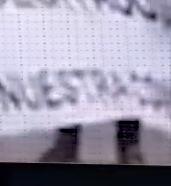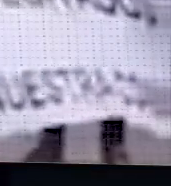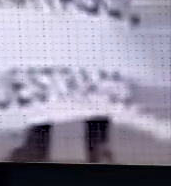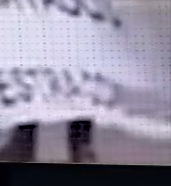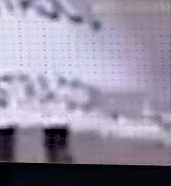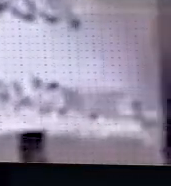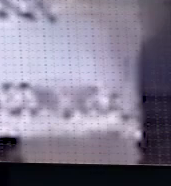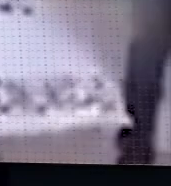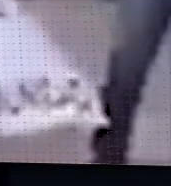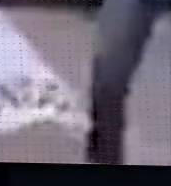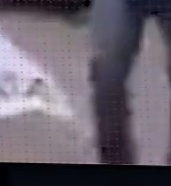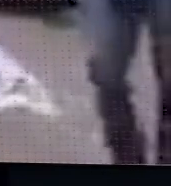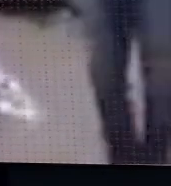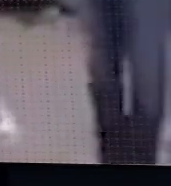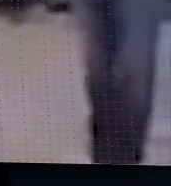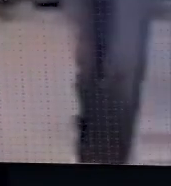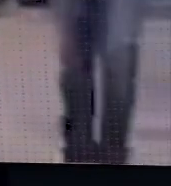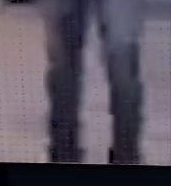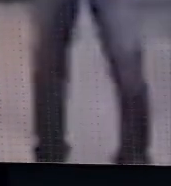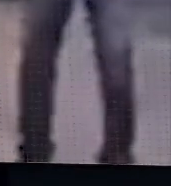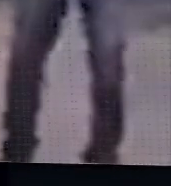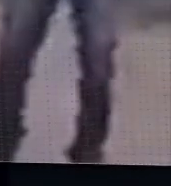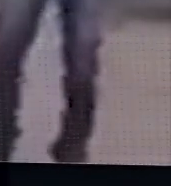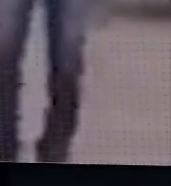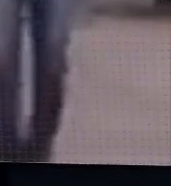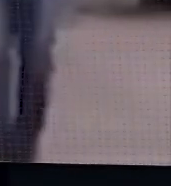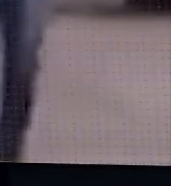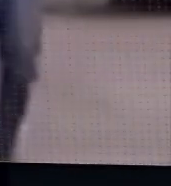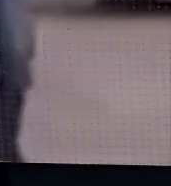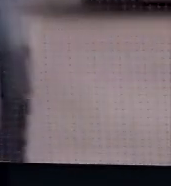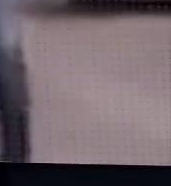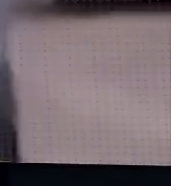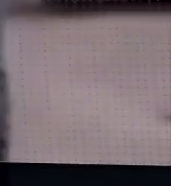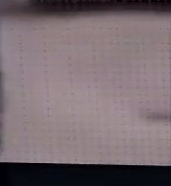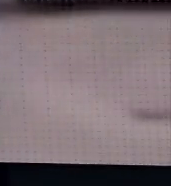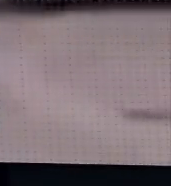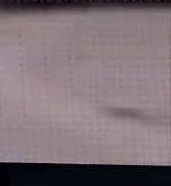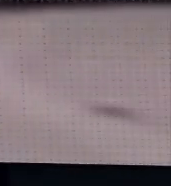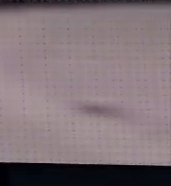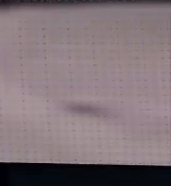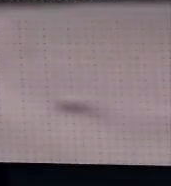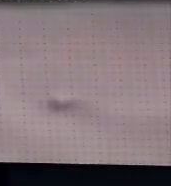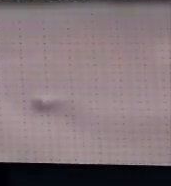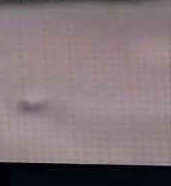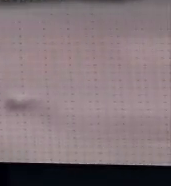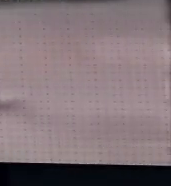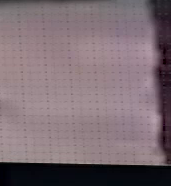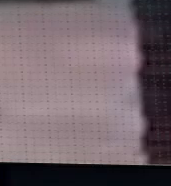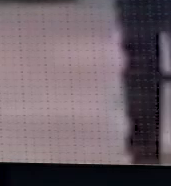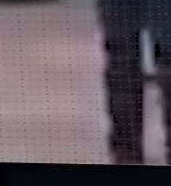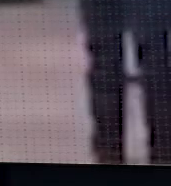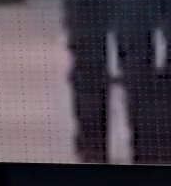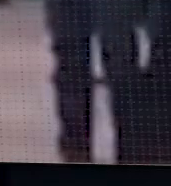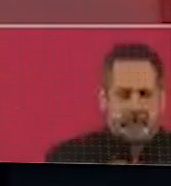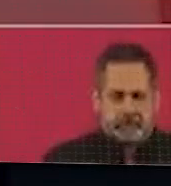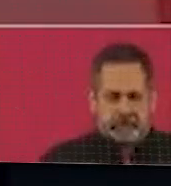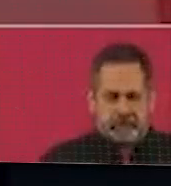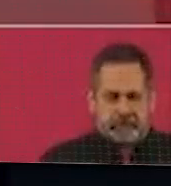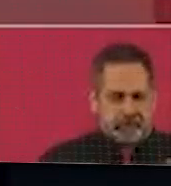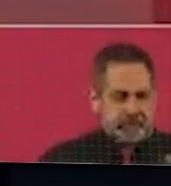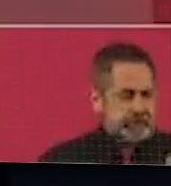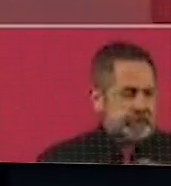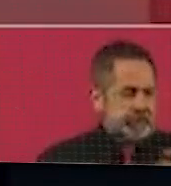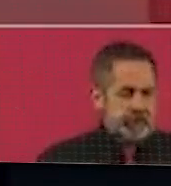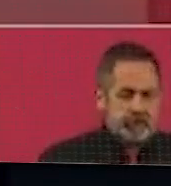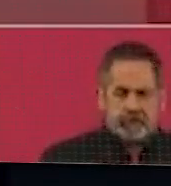benefician principalmente a esos grupos del narco y entonces dice un ejemplo es en sinaloa